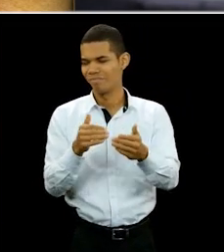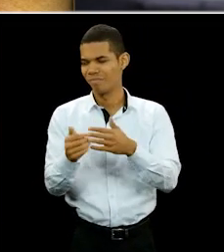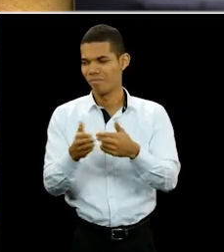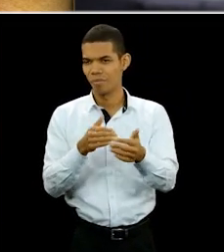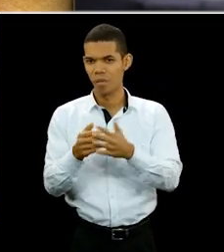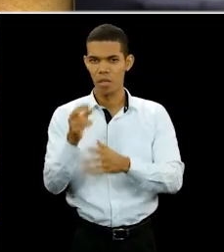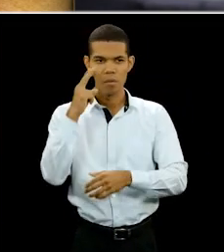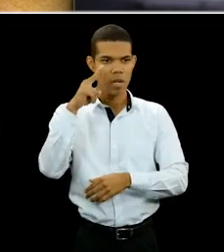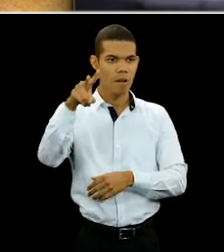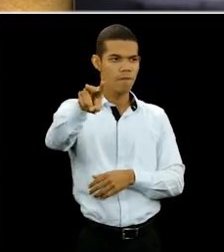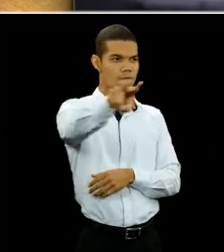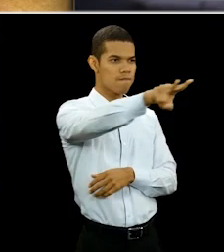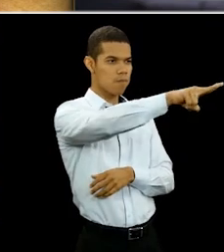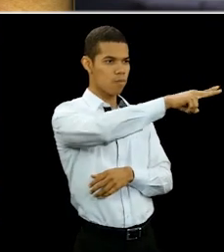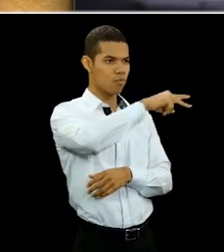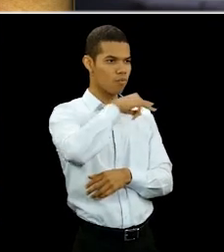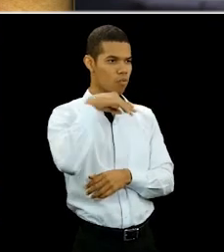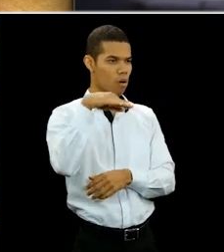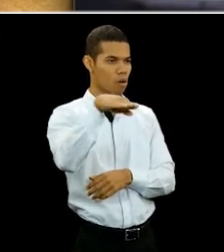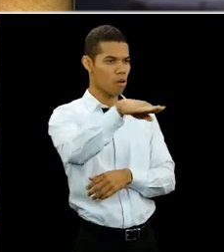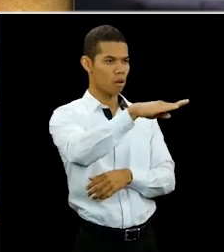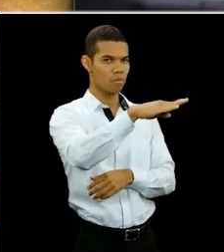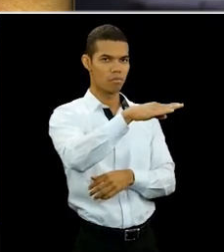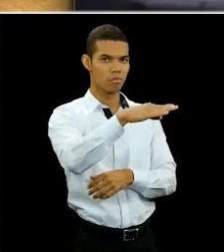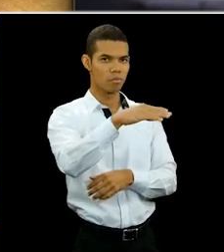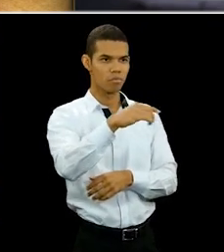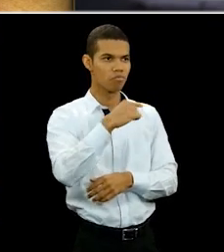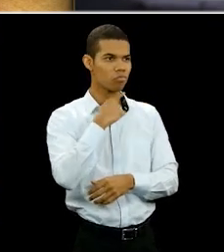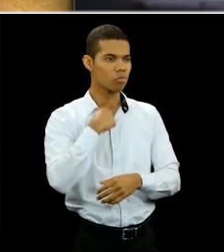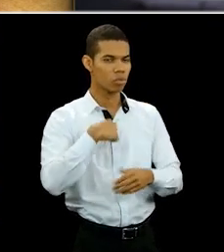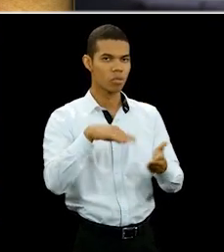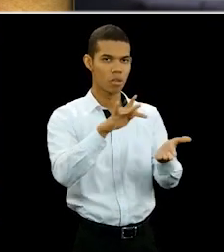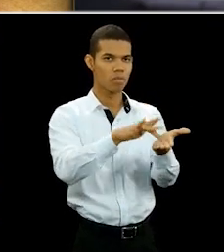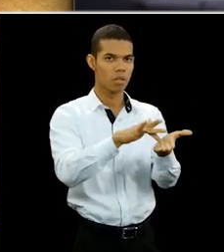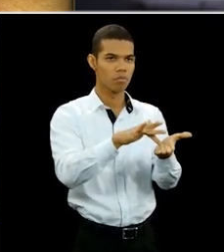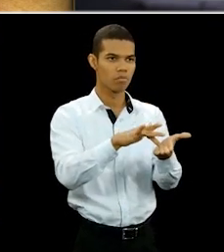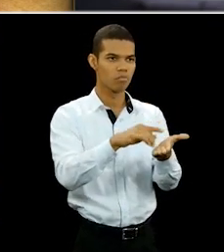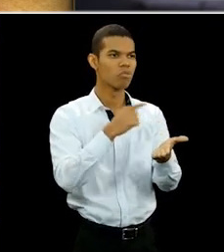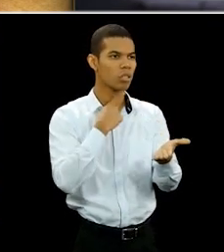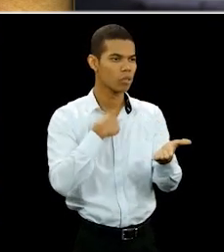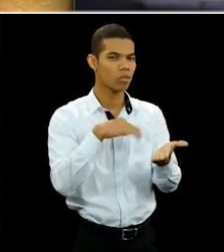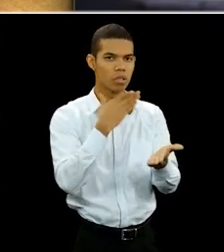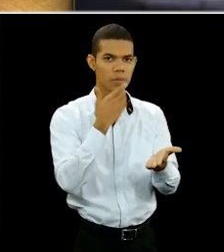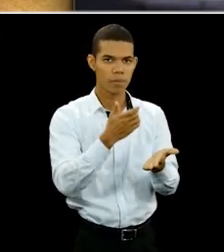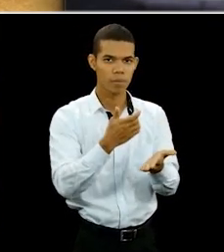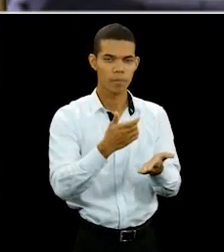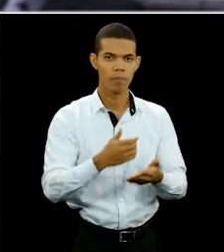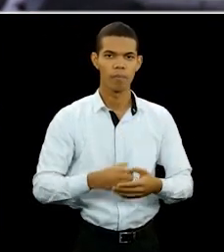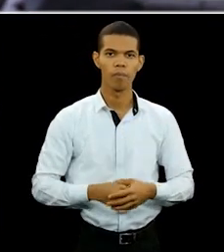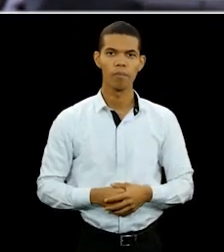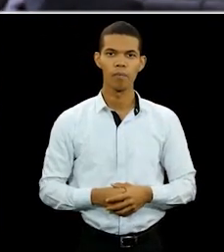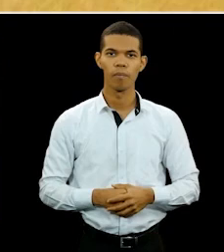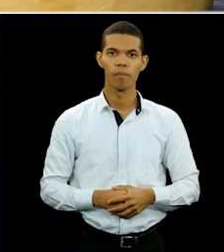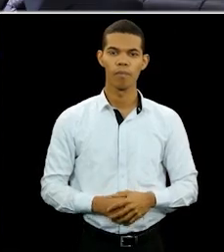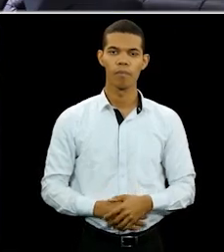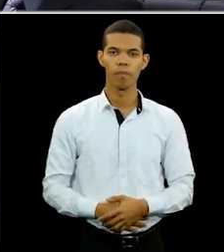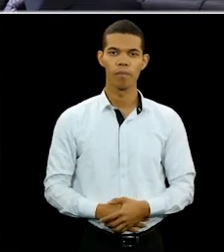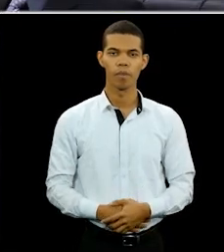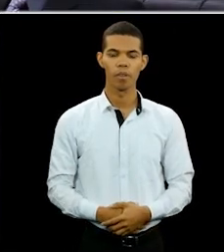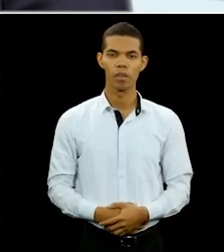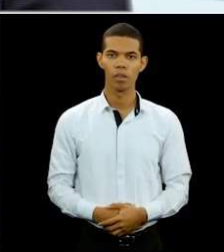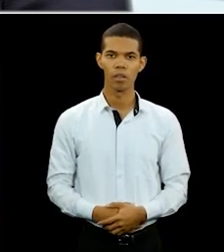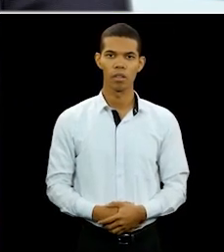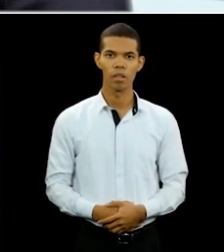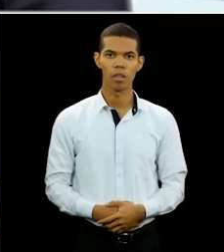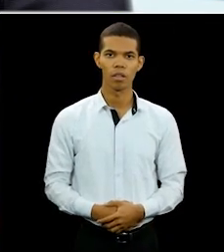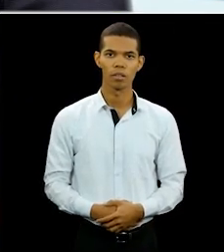tierra delante de ti ve a donde mejor y más cómodo te parezca doctor Permítame antes de que haga el comentario final